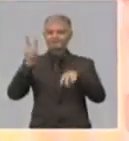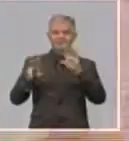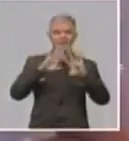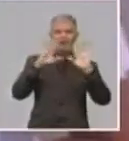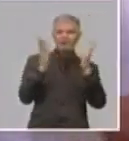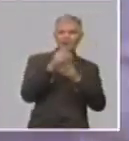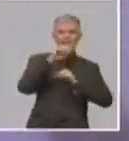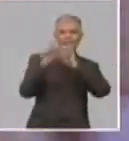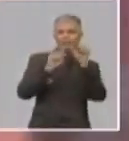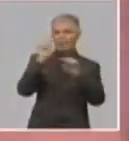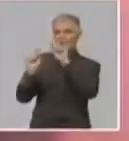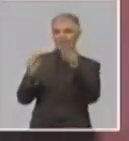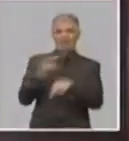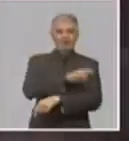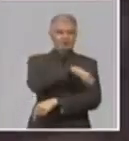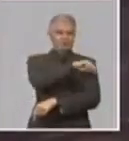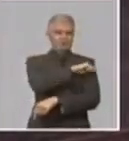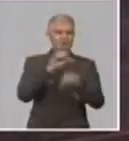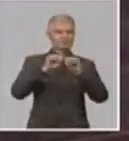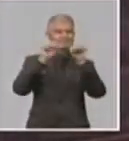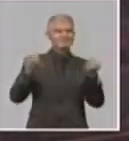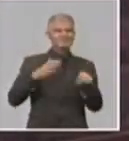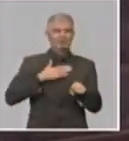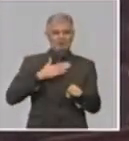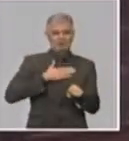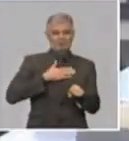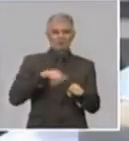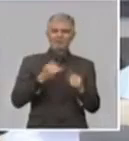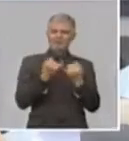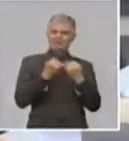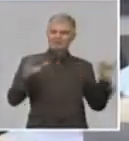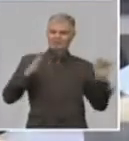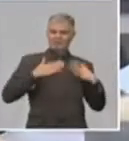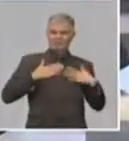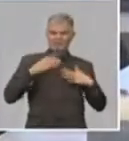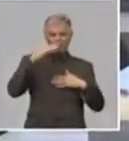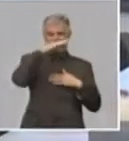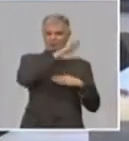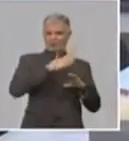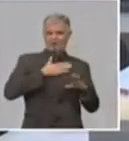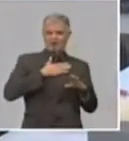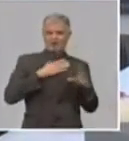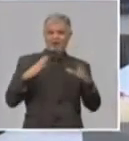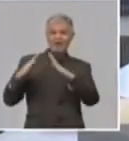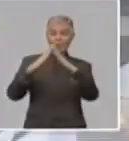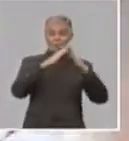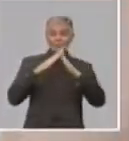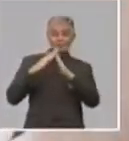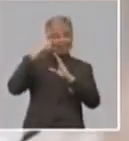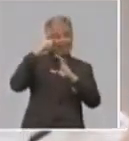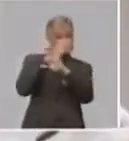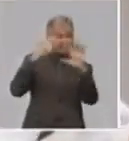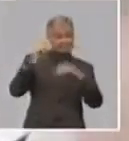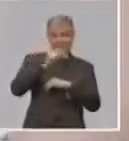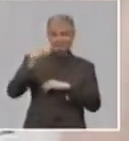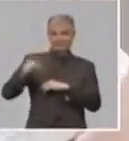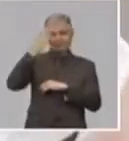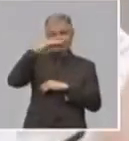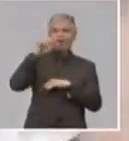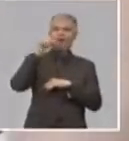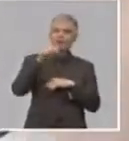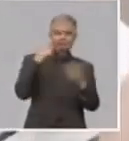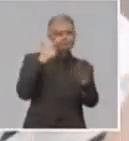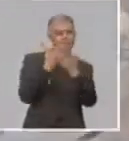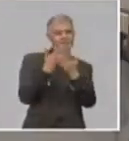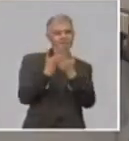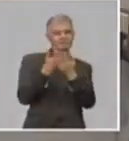contará con un sistema propio que ofrezca independencia tecnológica. La comunidad científica cubana corrobora su valía ante